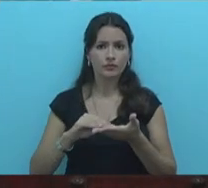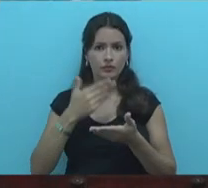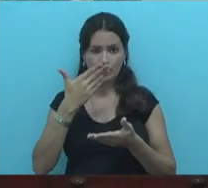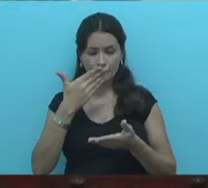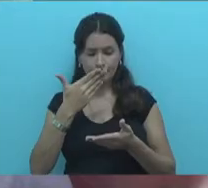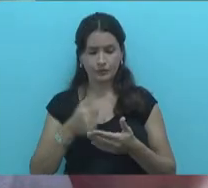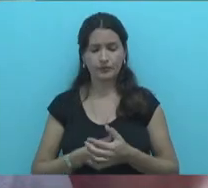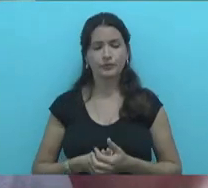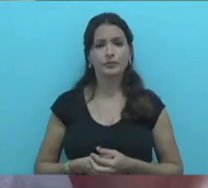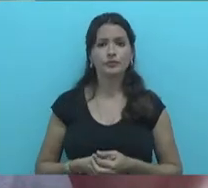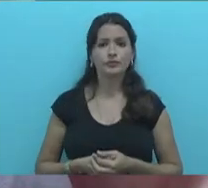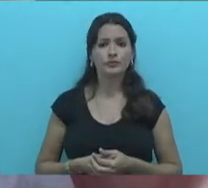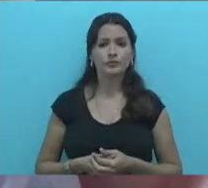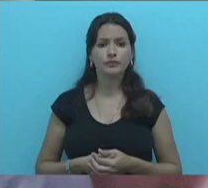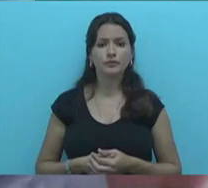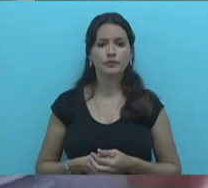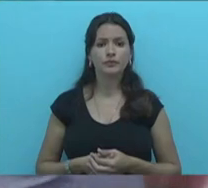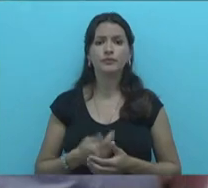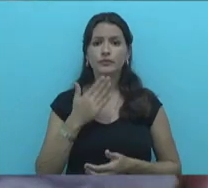Gracias, señor presidente.